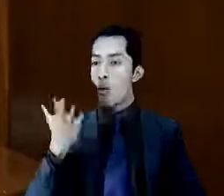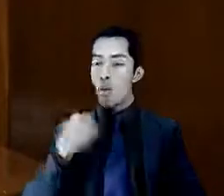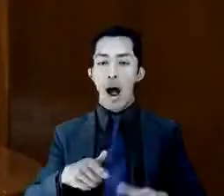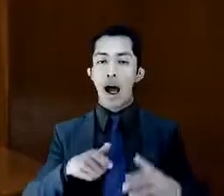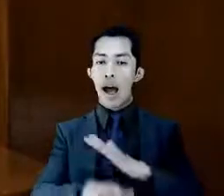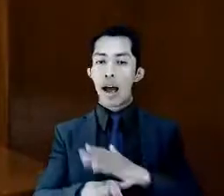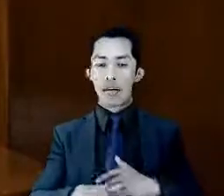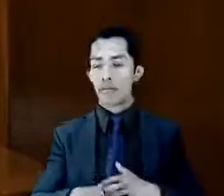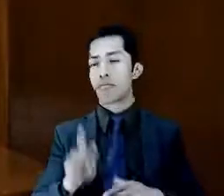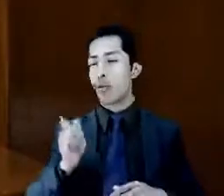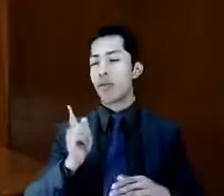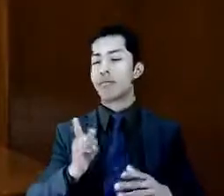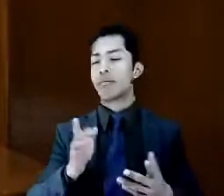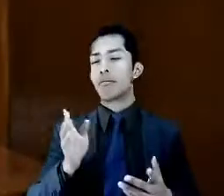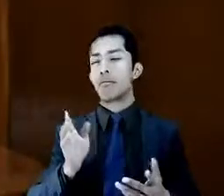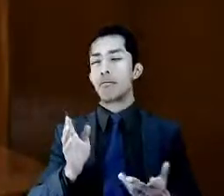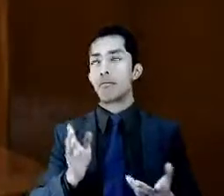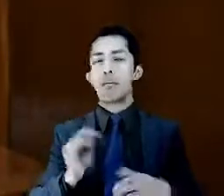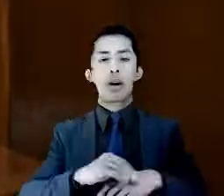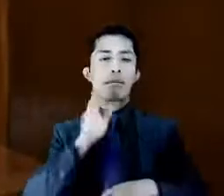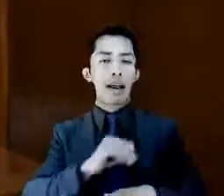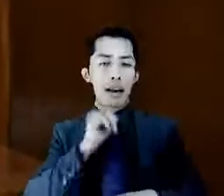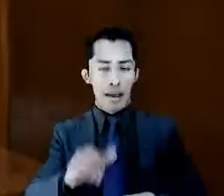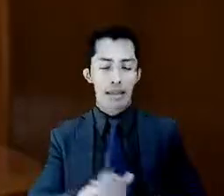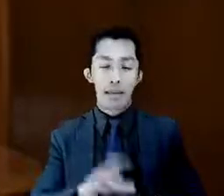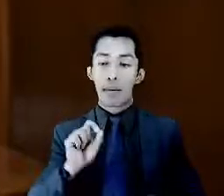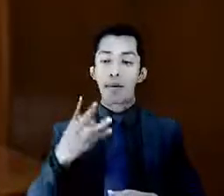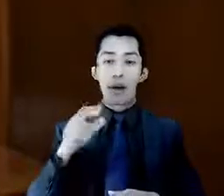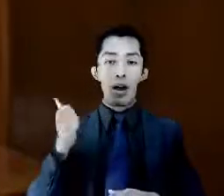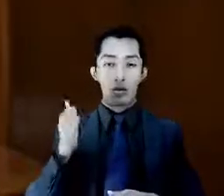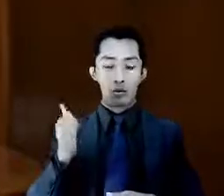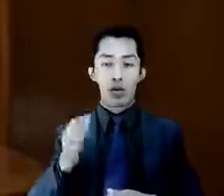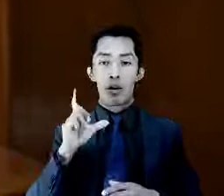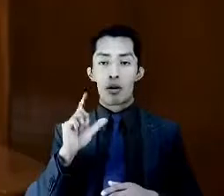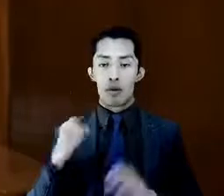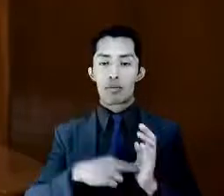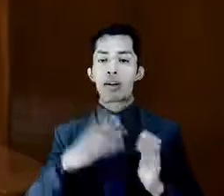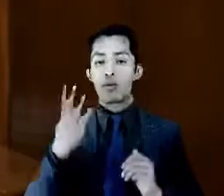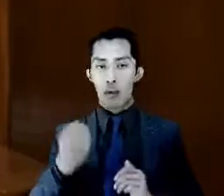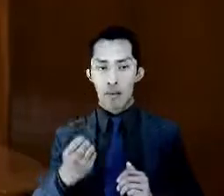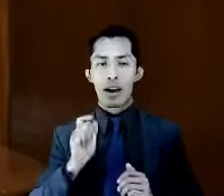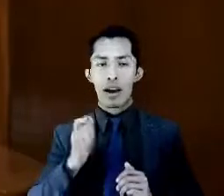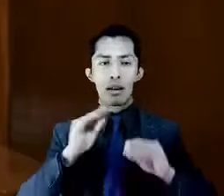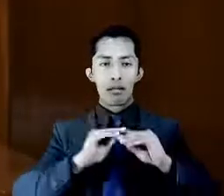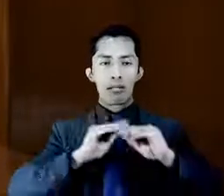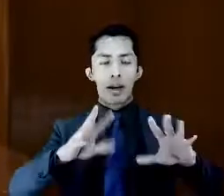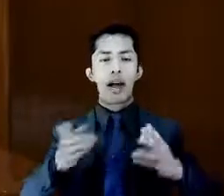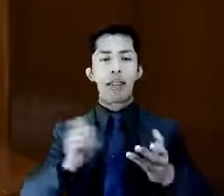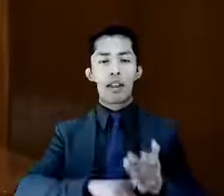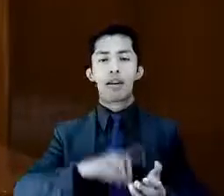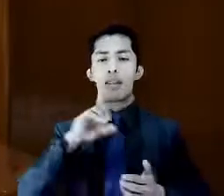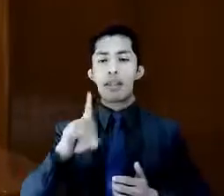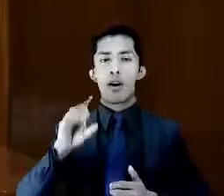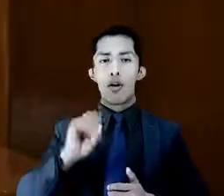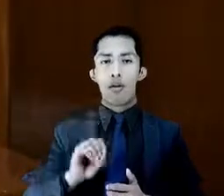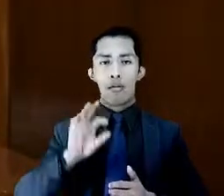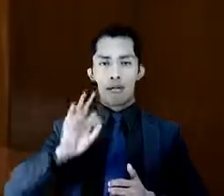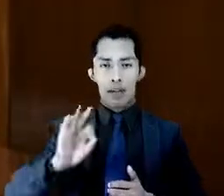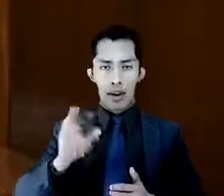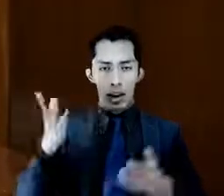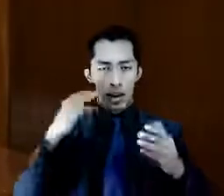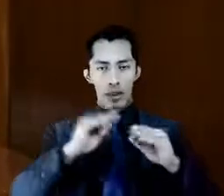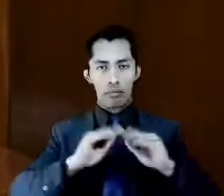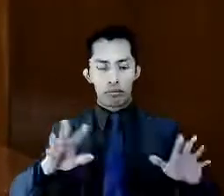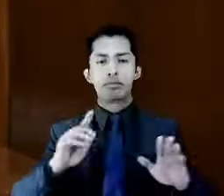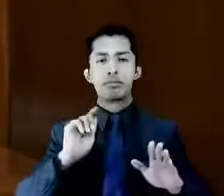te corrompa. El 24 de agosto de 2009 fue publicado en el Diario Oficial de la Federación